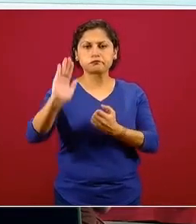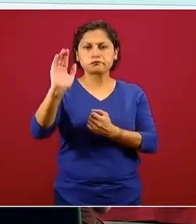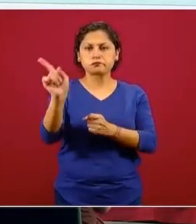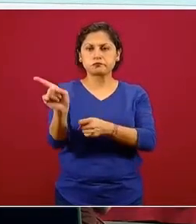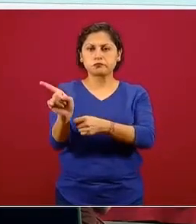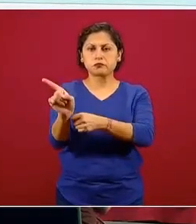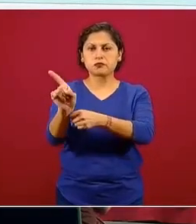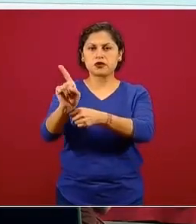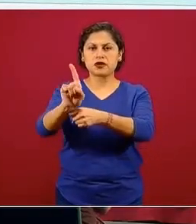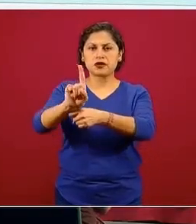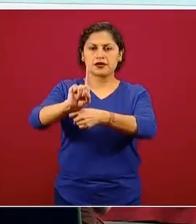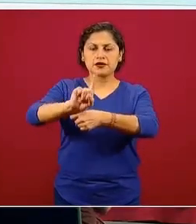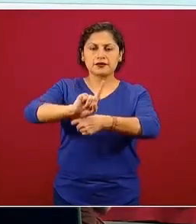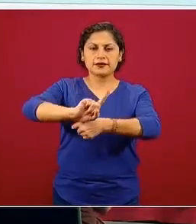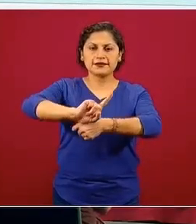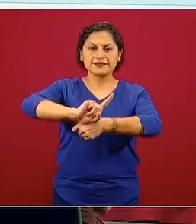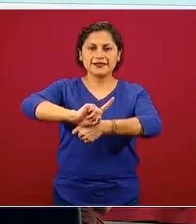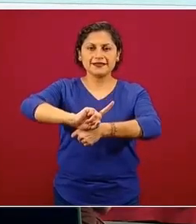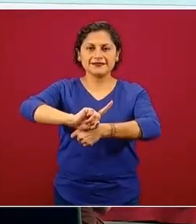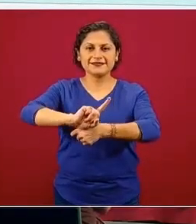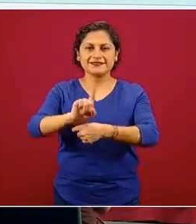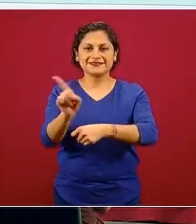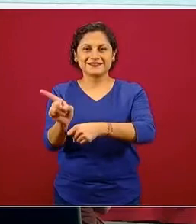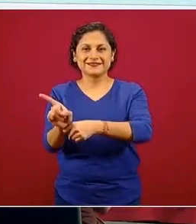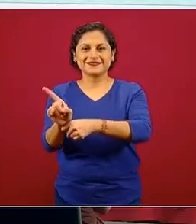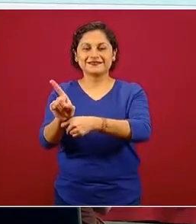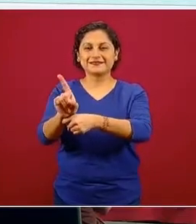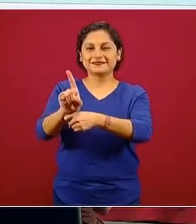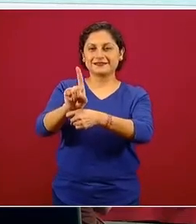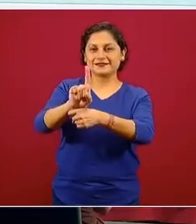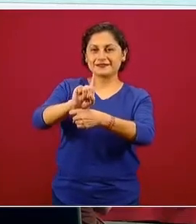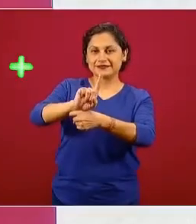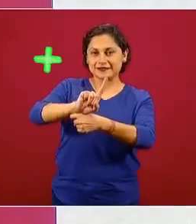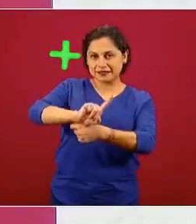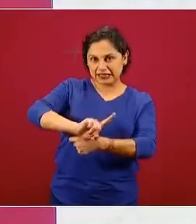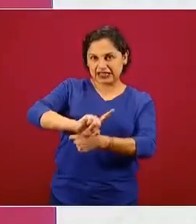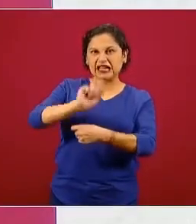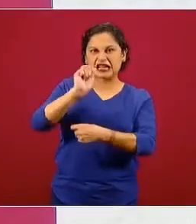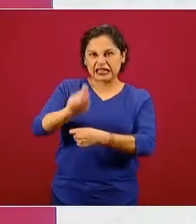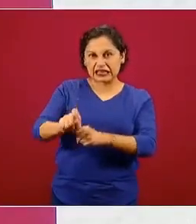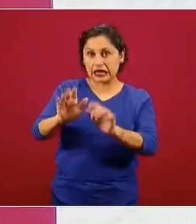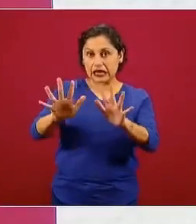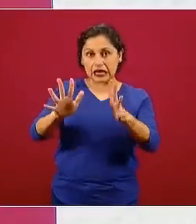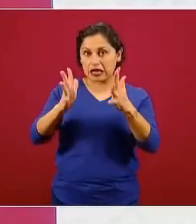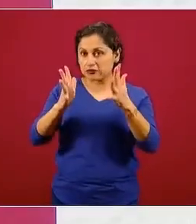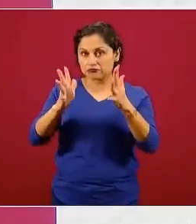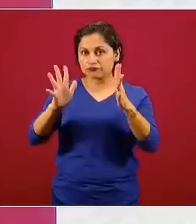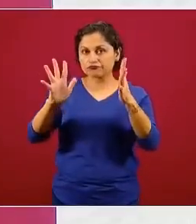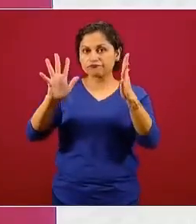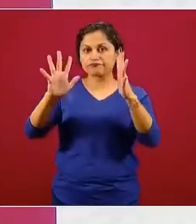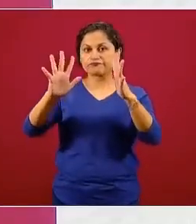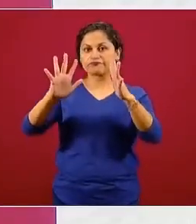40 kilómetros por hora, y a 30 kilómetros por hora, uno va desacelerando el vehículo,